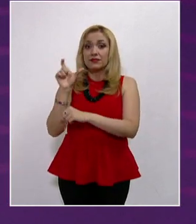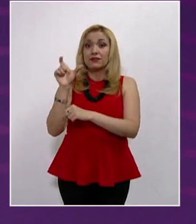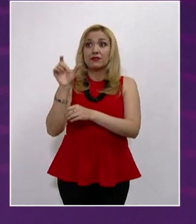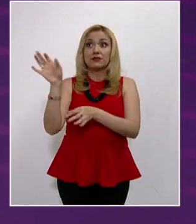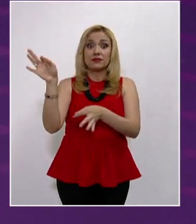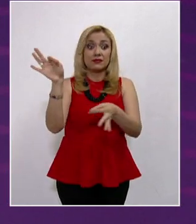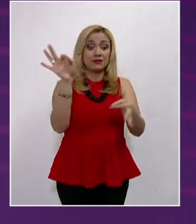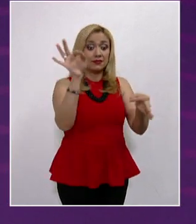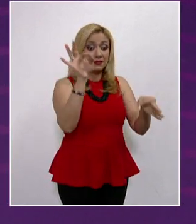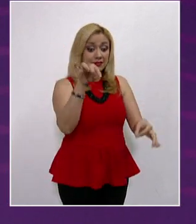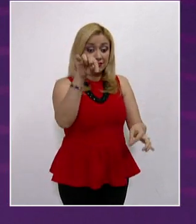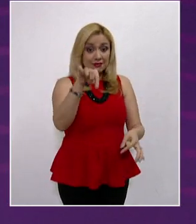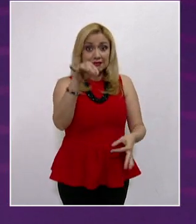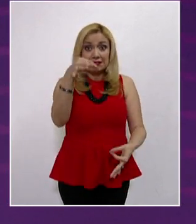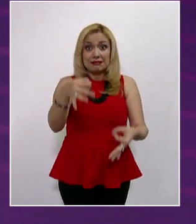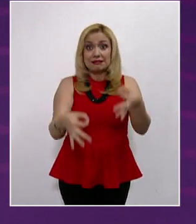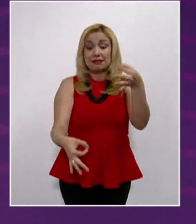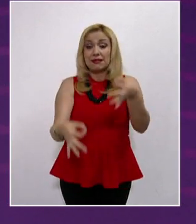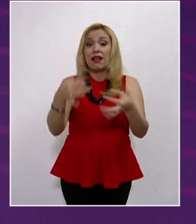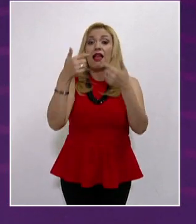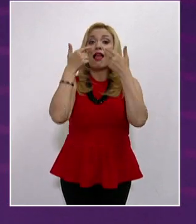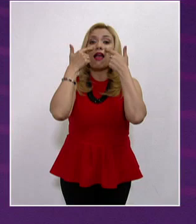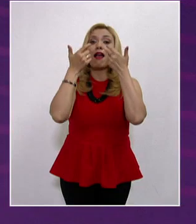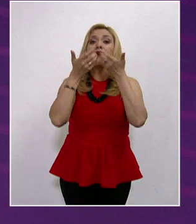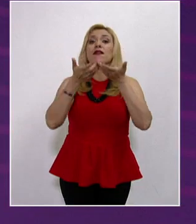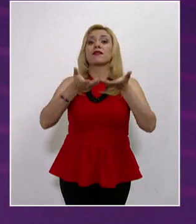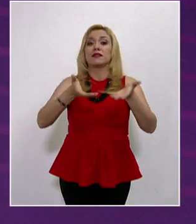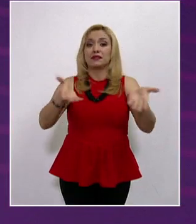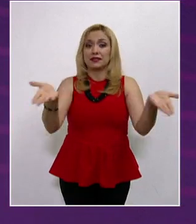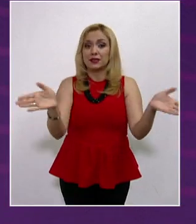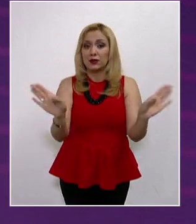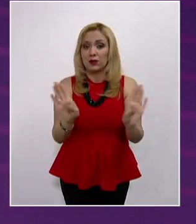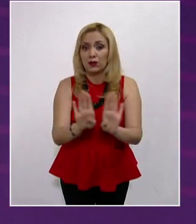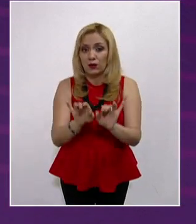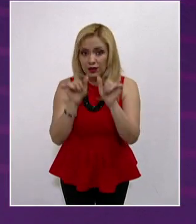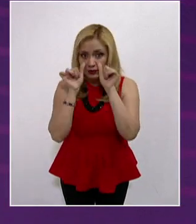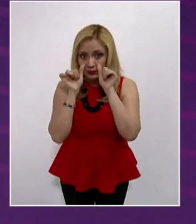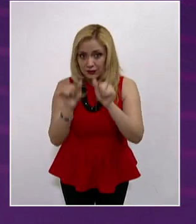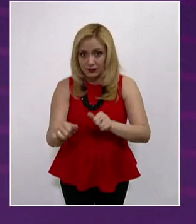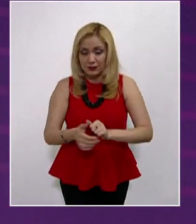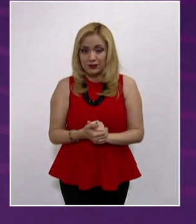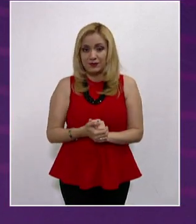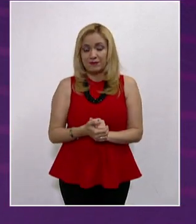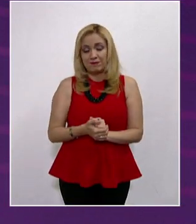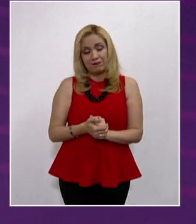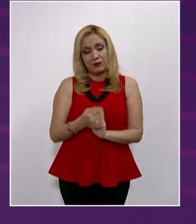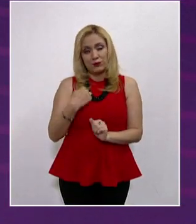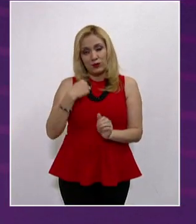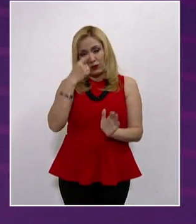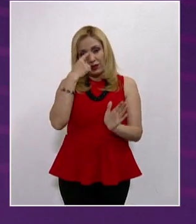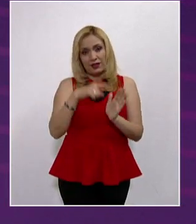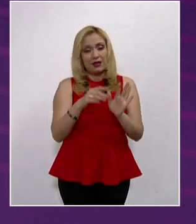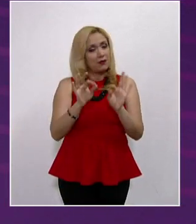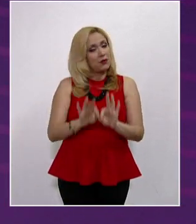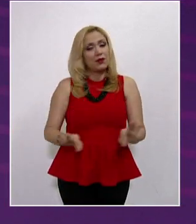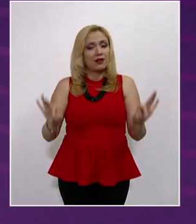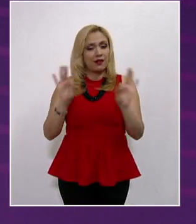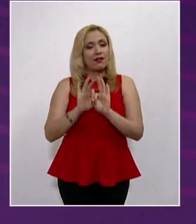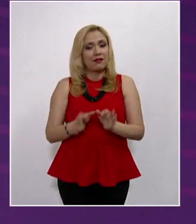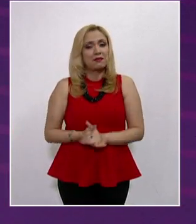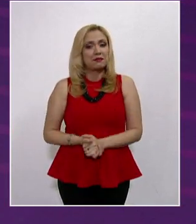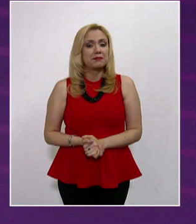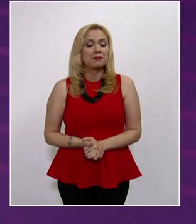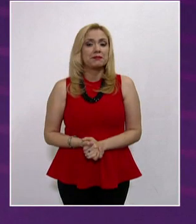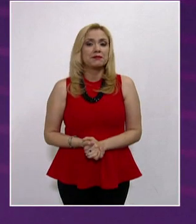Judicial, ¿verdad? Cómo se van a empezar a enjuiciar esos casos. Creo que serán momentos de mucha